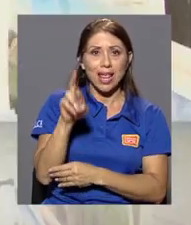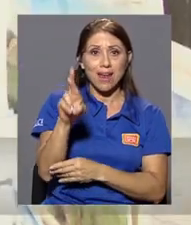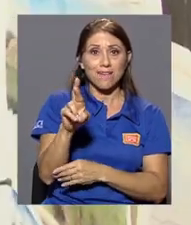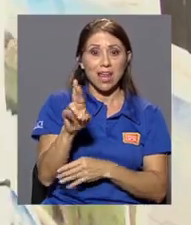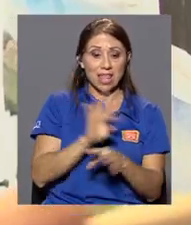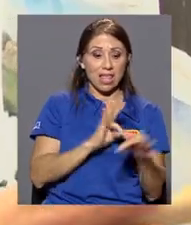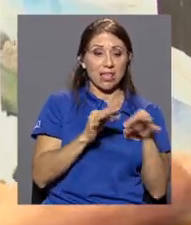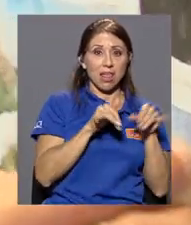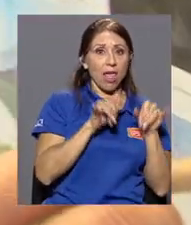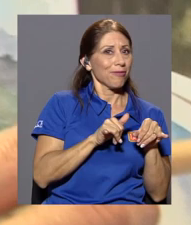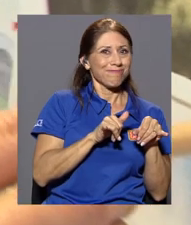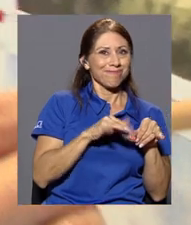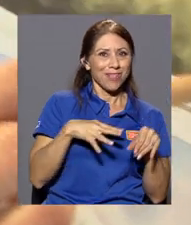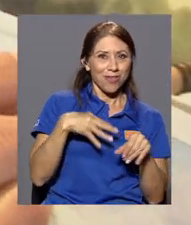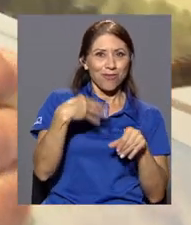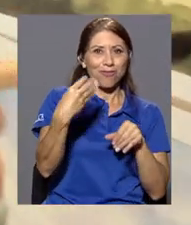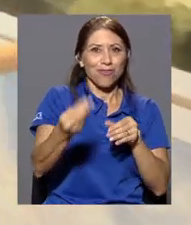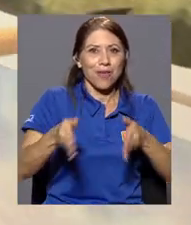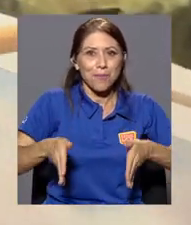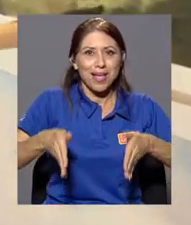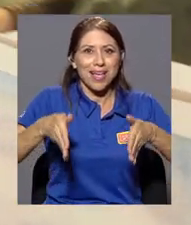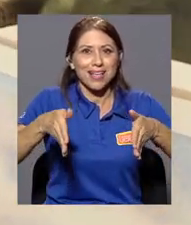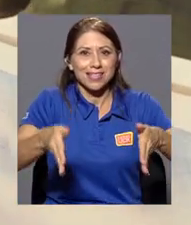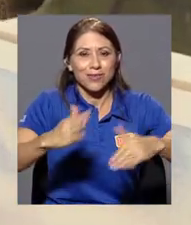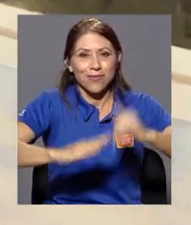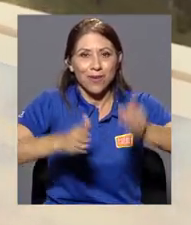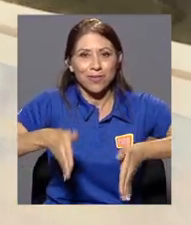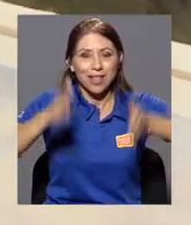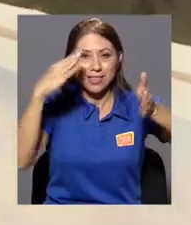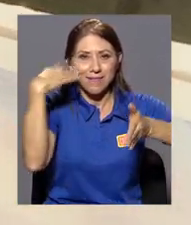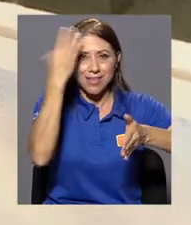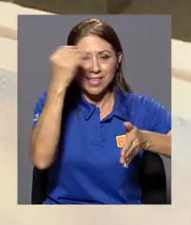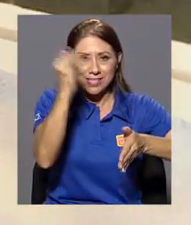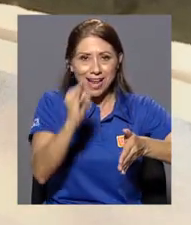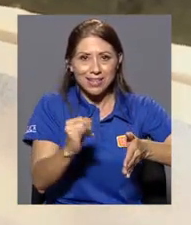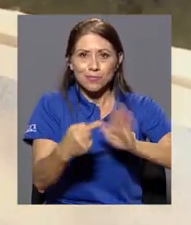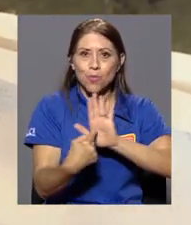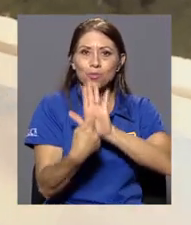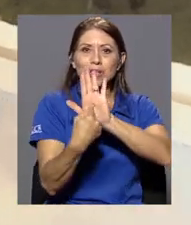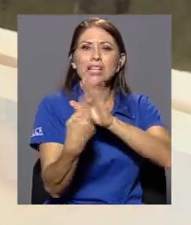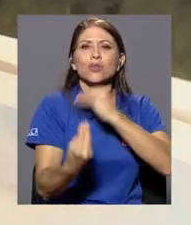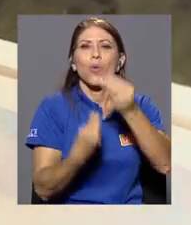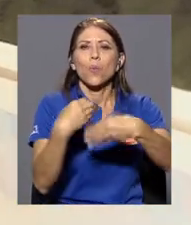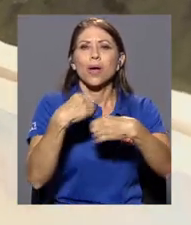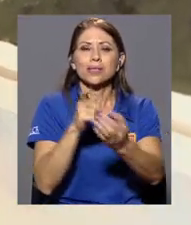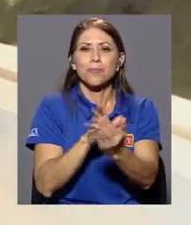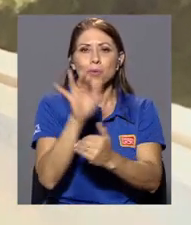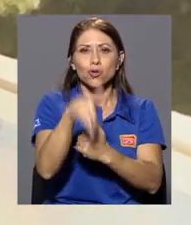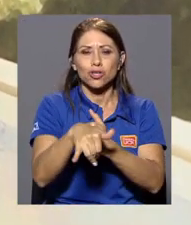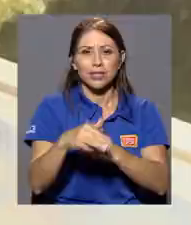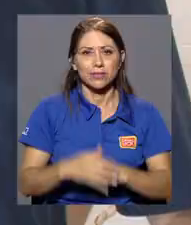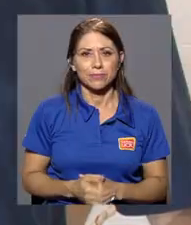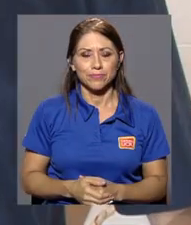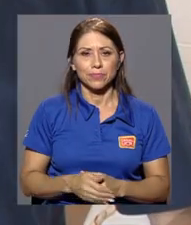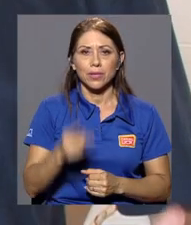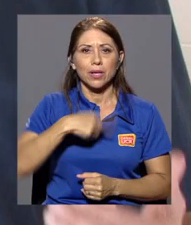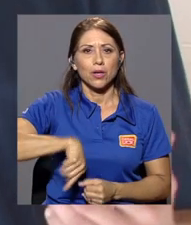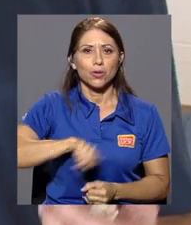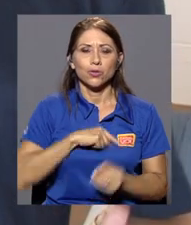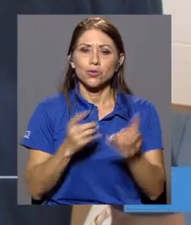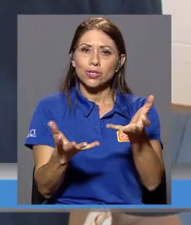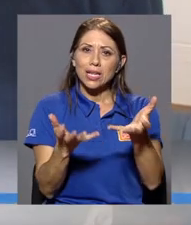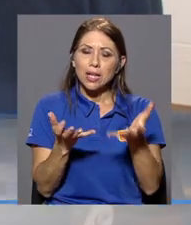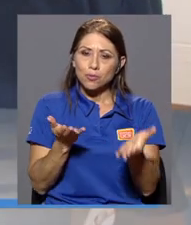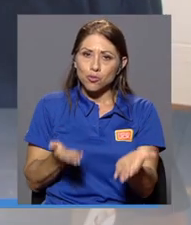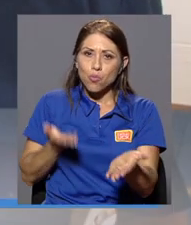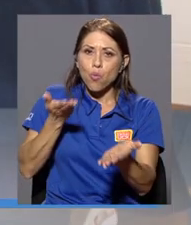para ir a los pasillos de la facultad de bellas artes y mostrarle al público cómo hacen sus proyectos queríamos proponer espacios